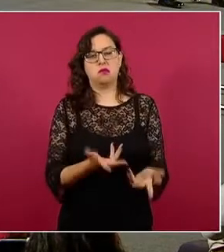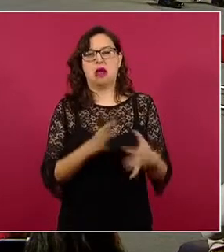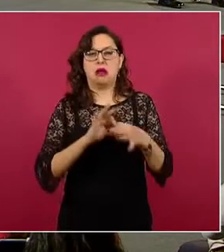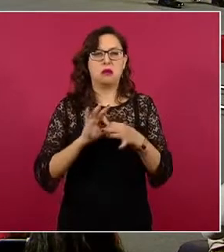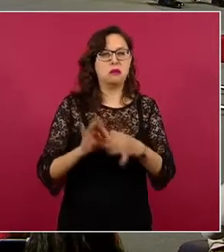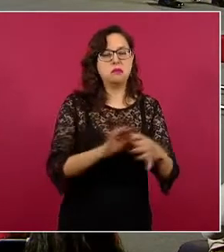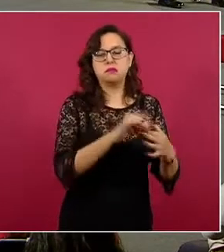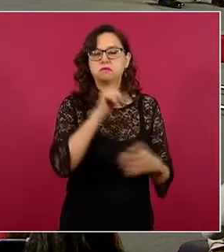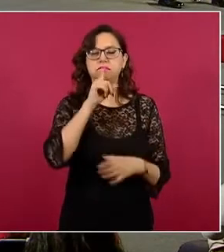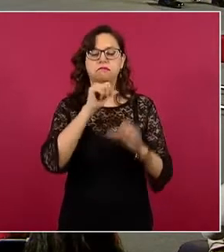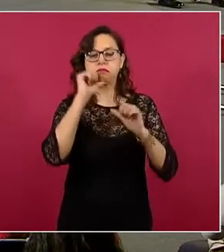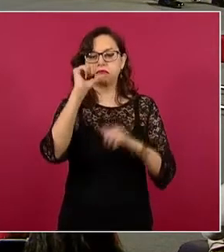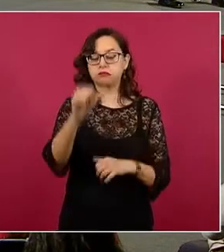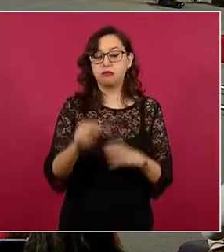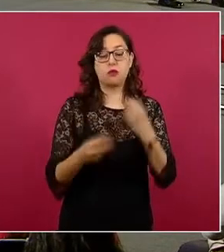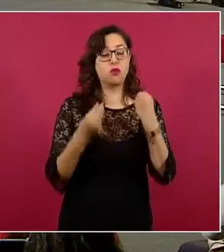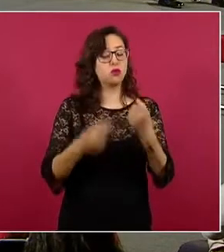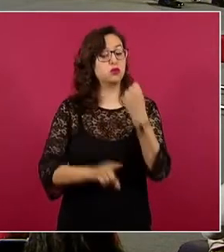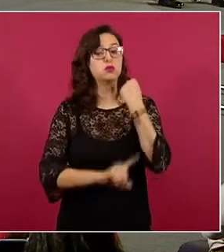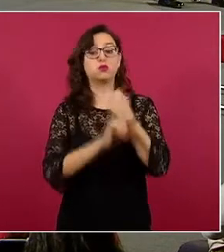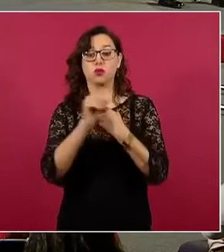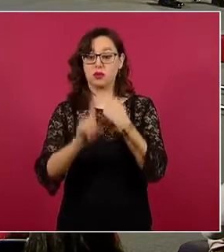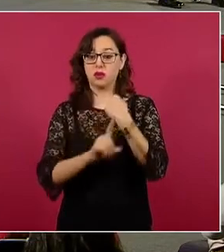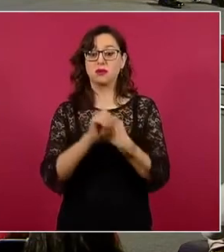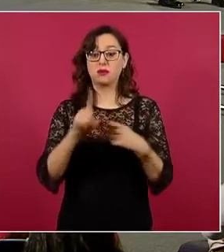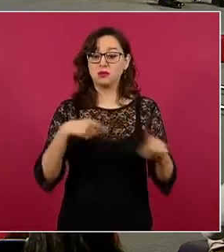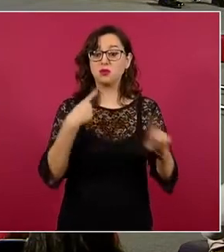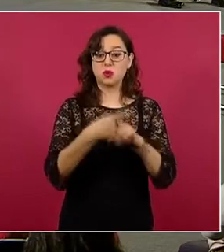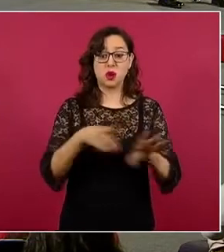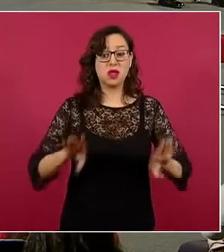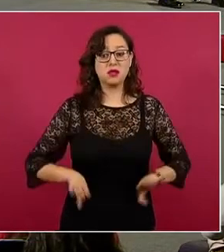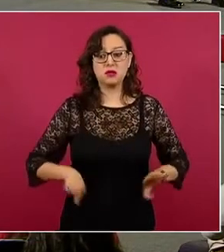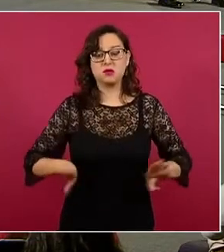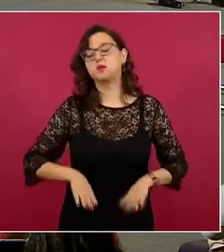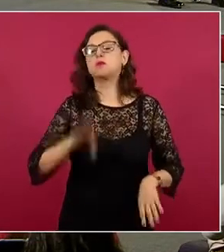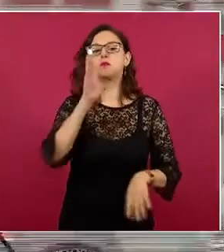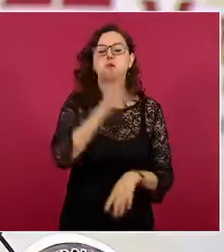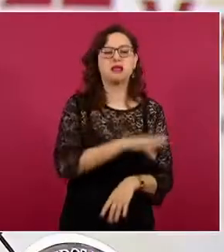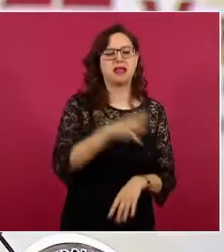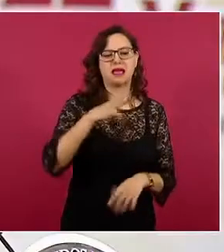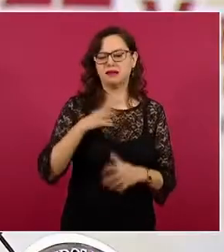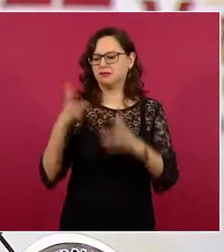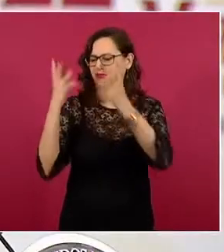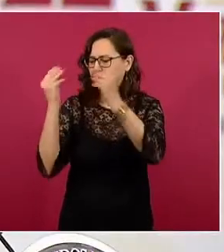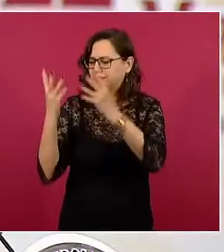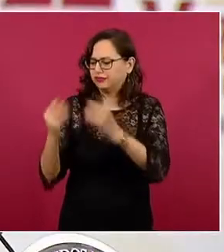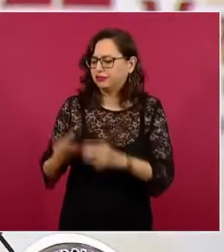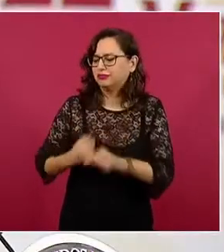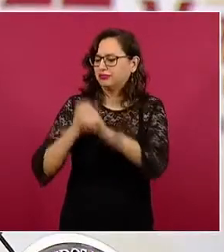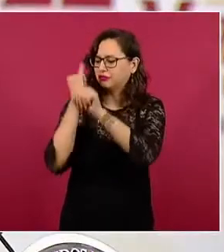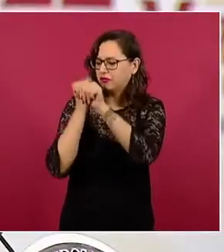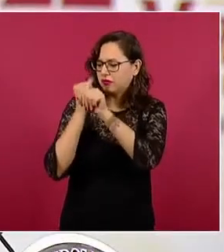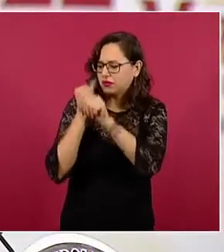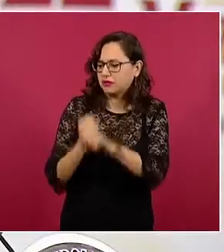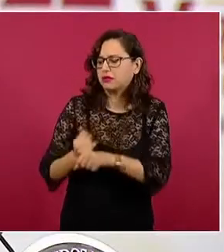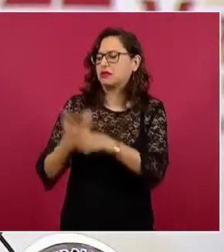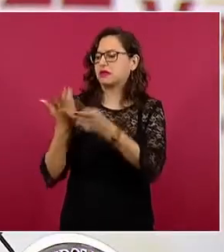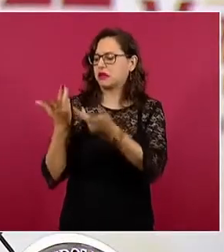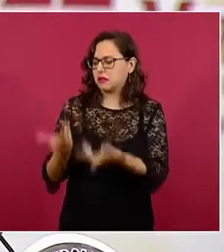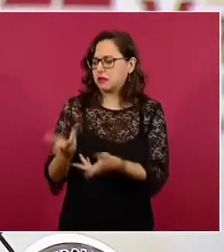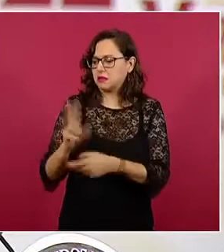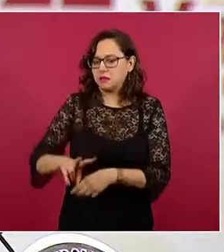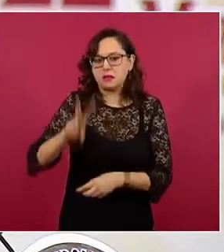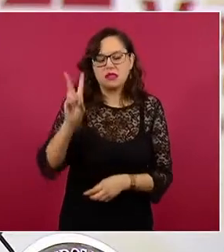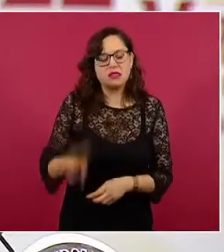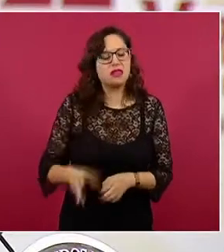generado. De hecho, poseemos centenares de artículos, tesis de investigación, ponencias que así lo confirman.